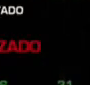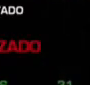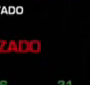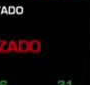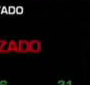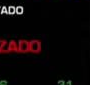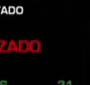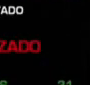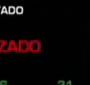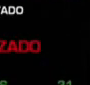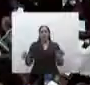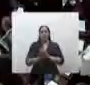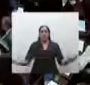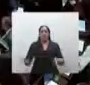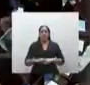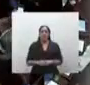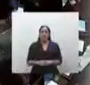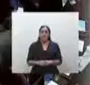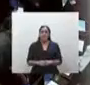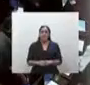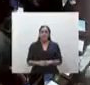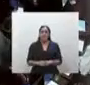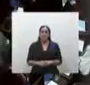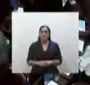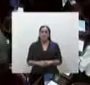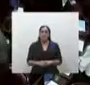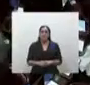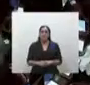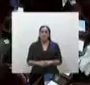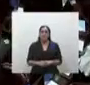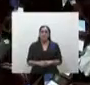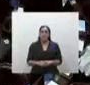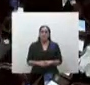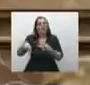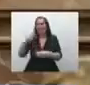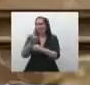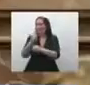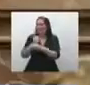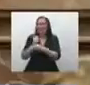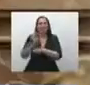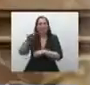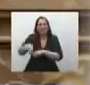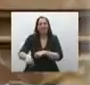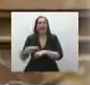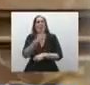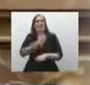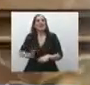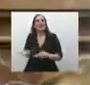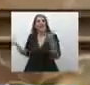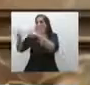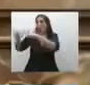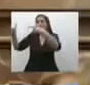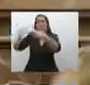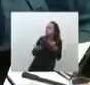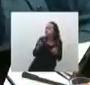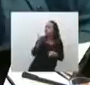proyecto no puede ser tratado en este año legislativo, tendrá que esperar al año 2019 para ser presentado, ya sea en Cámara de Diputados como en Cámara de